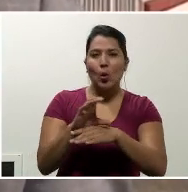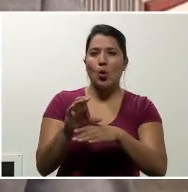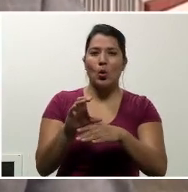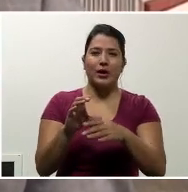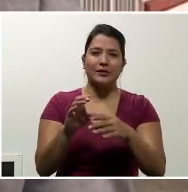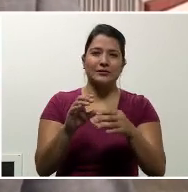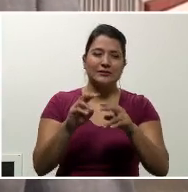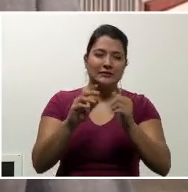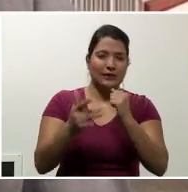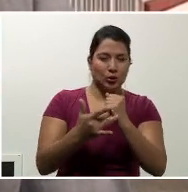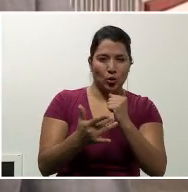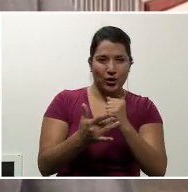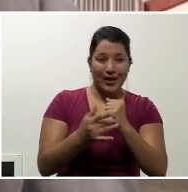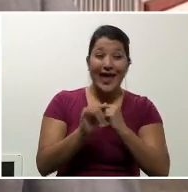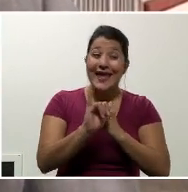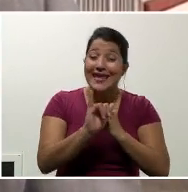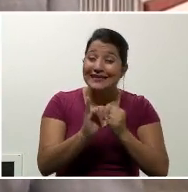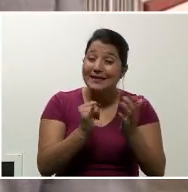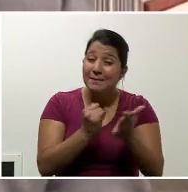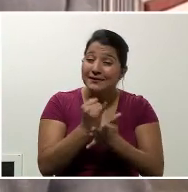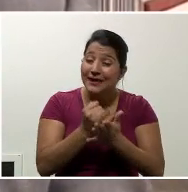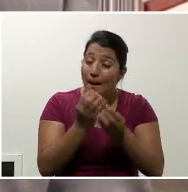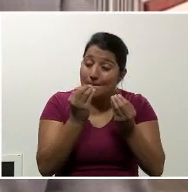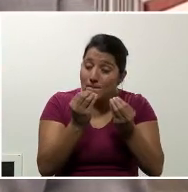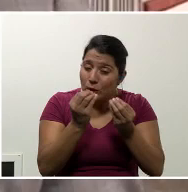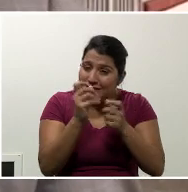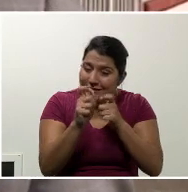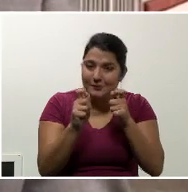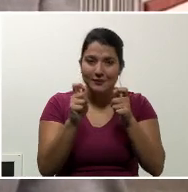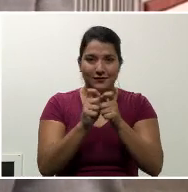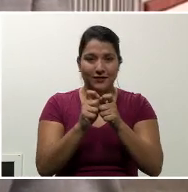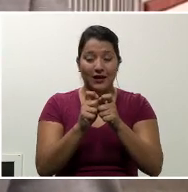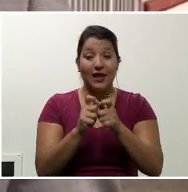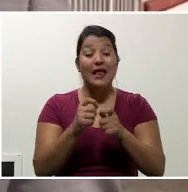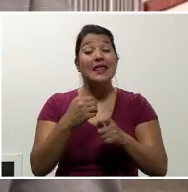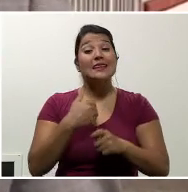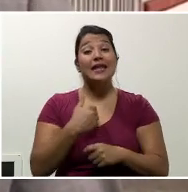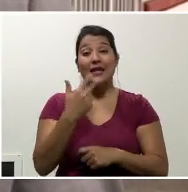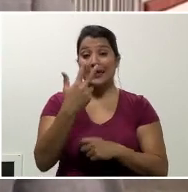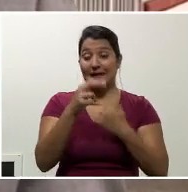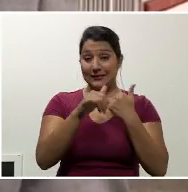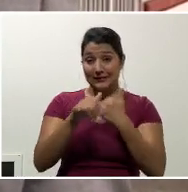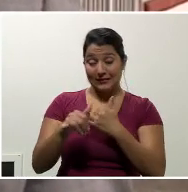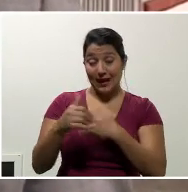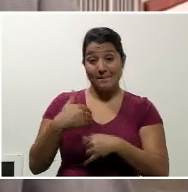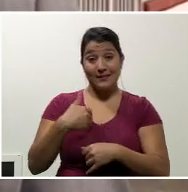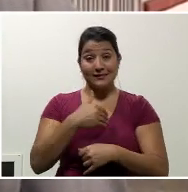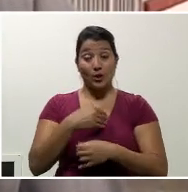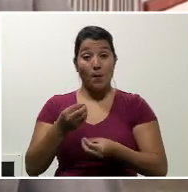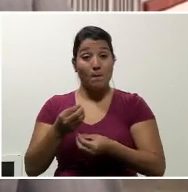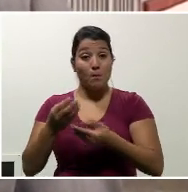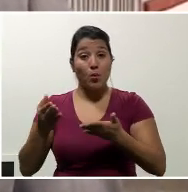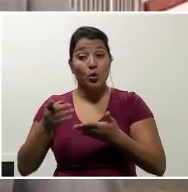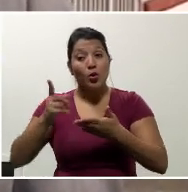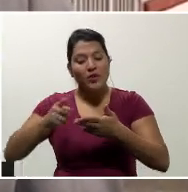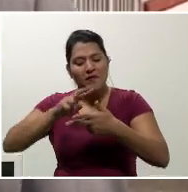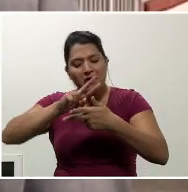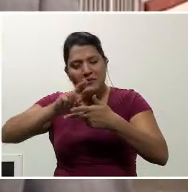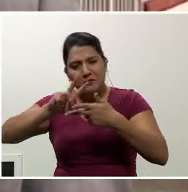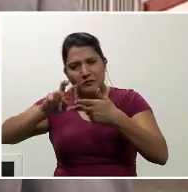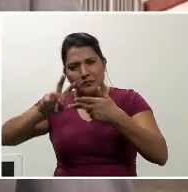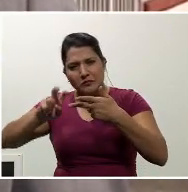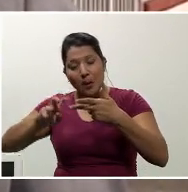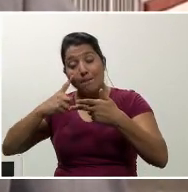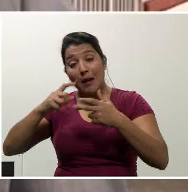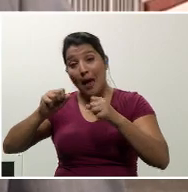bastante especializados. En realidad son 3 denuncias, el Ministerio Público tiene que realizar un filtro de estos hechos, primero